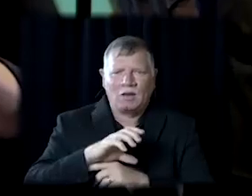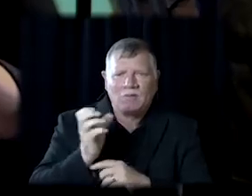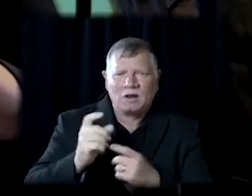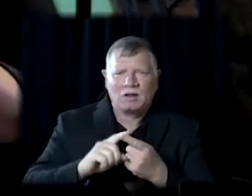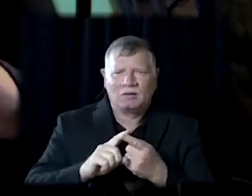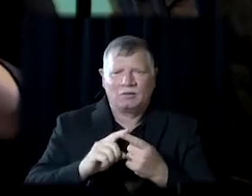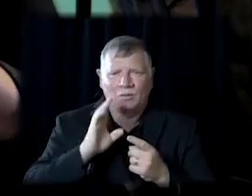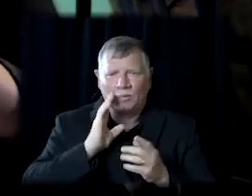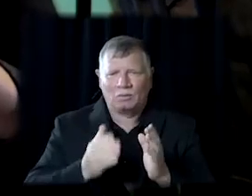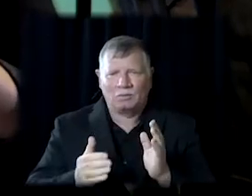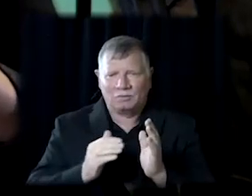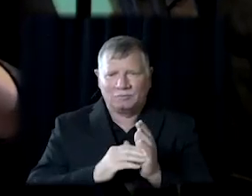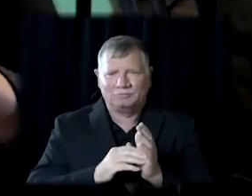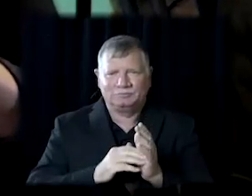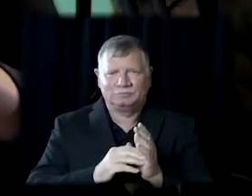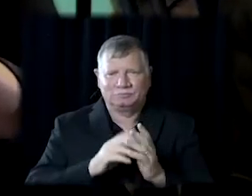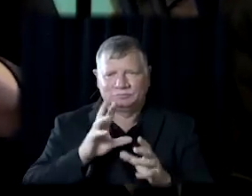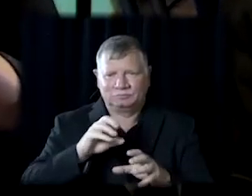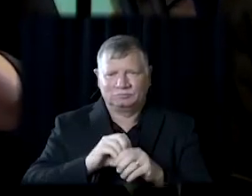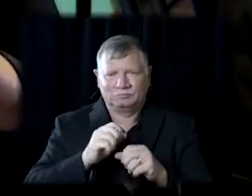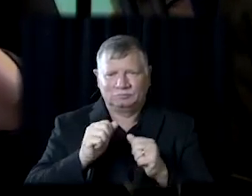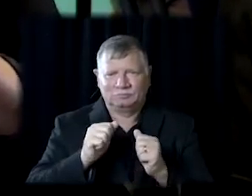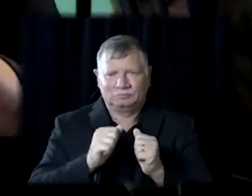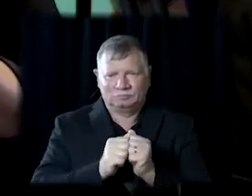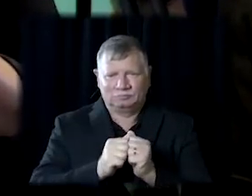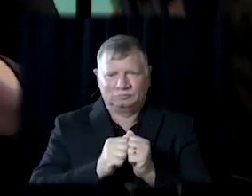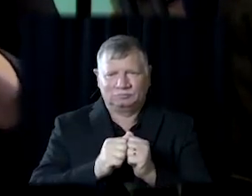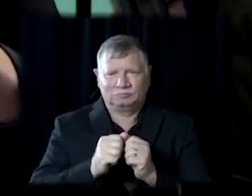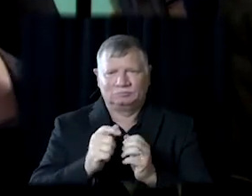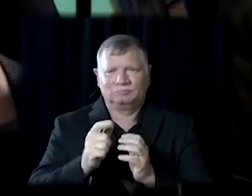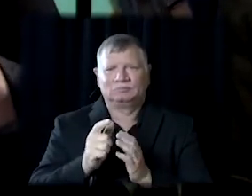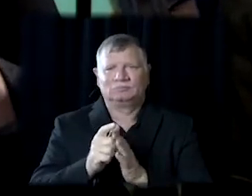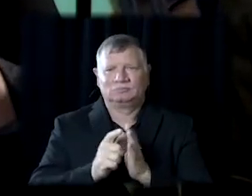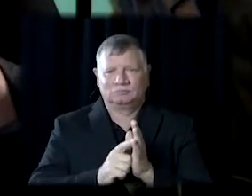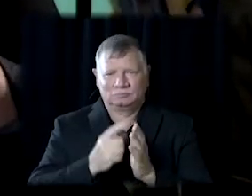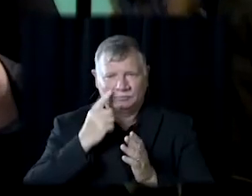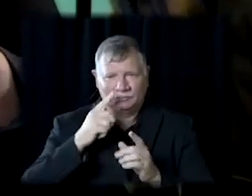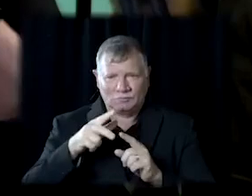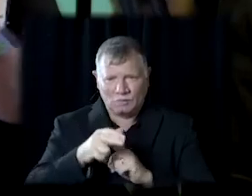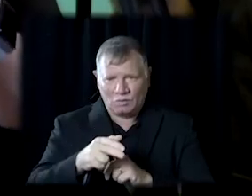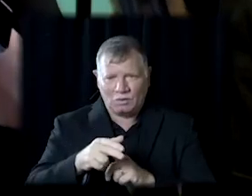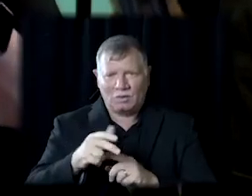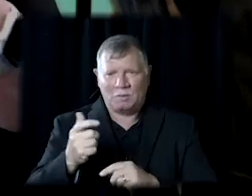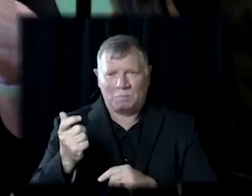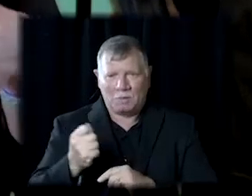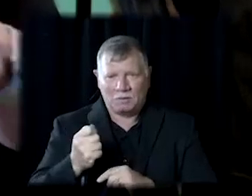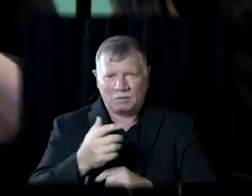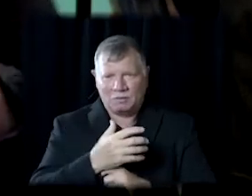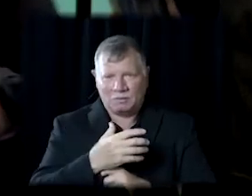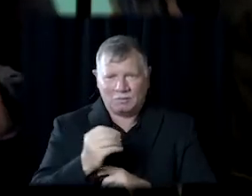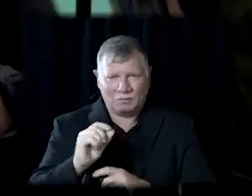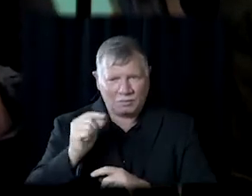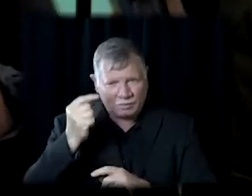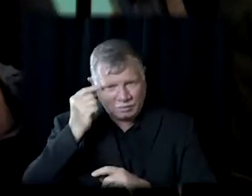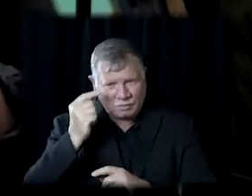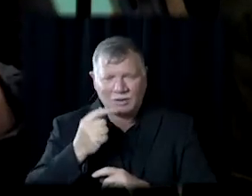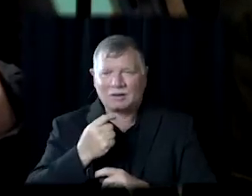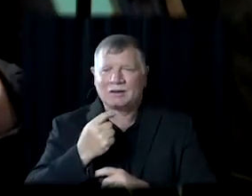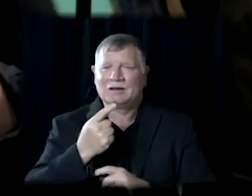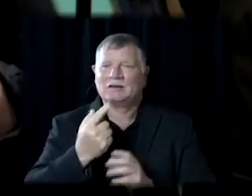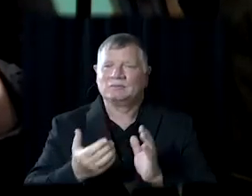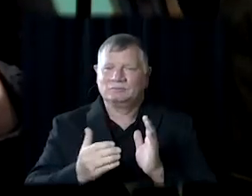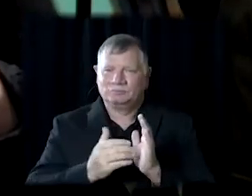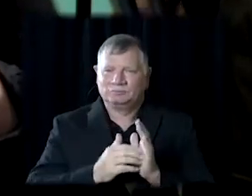se repite, porque están ustedes otra vez incluyendo el asunto de la eliminación del bono de Navidad, el recorte en las pensiones, y el gobierno vuelve y reta